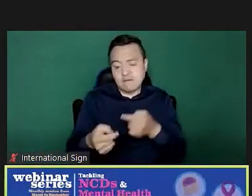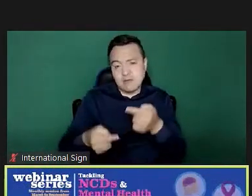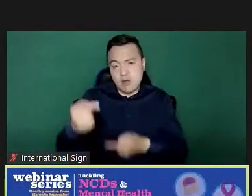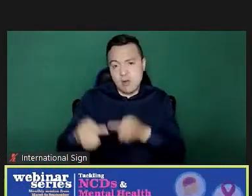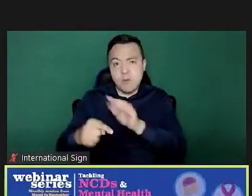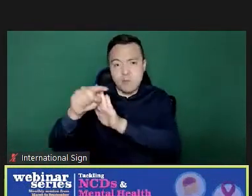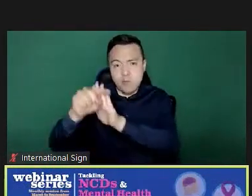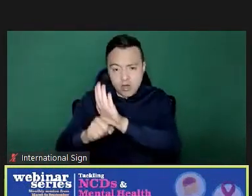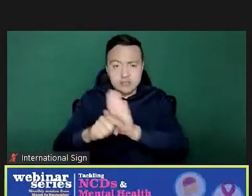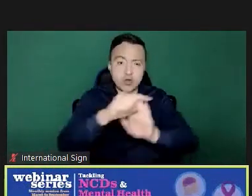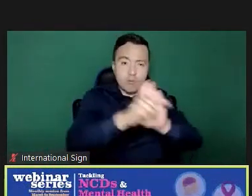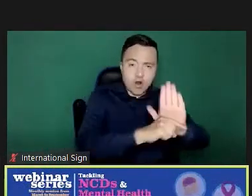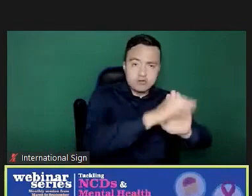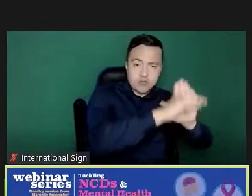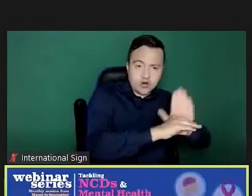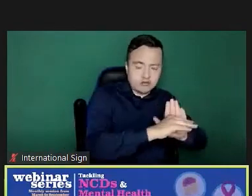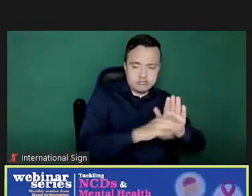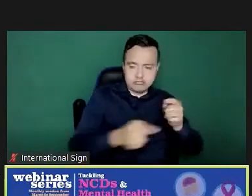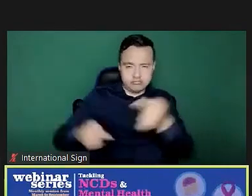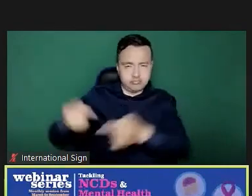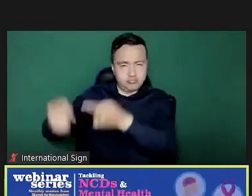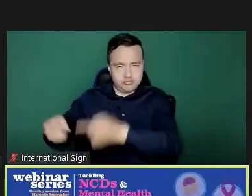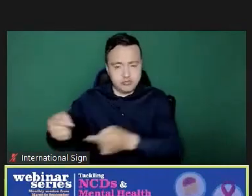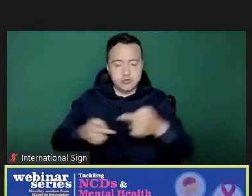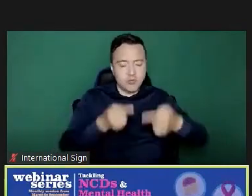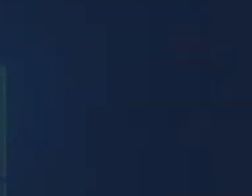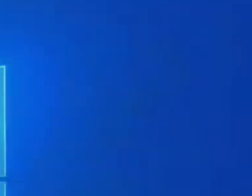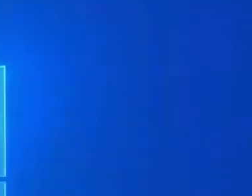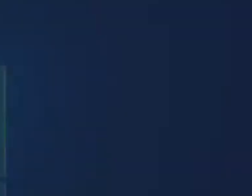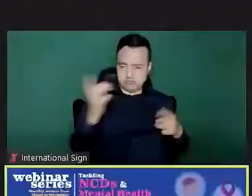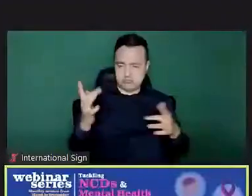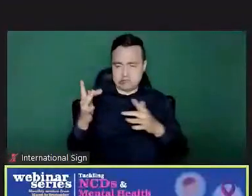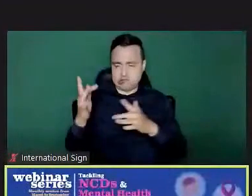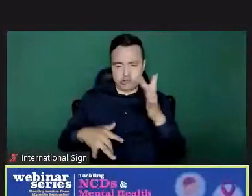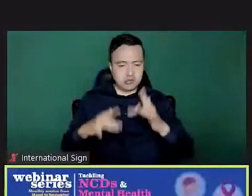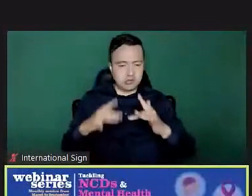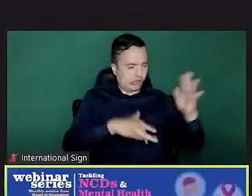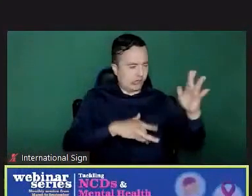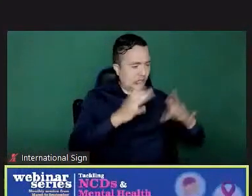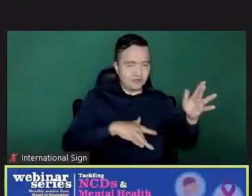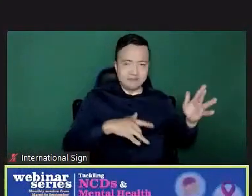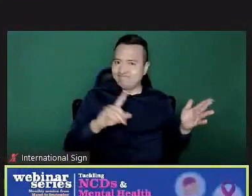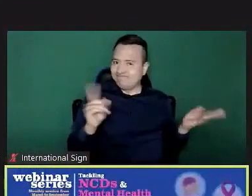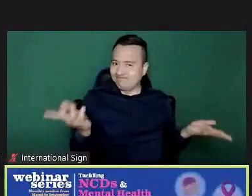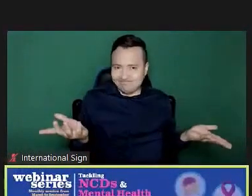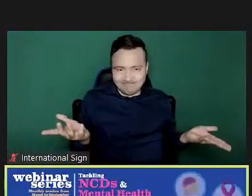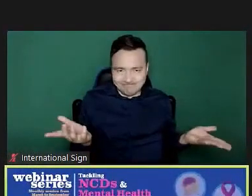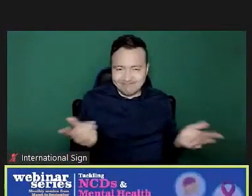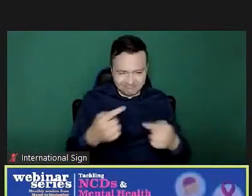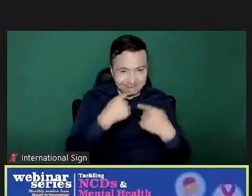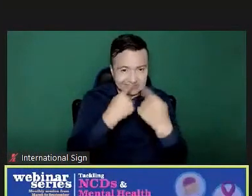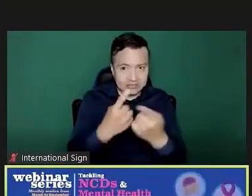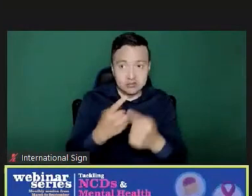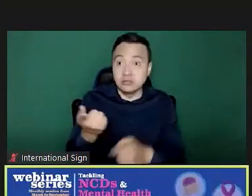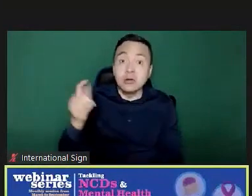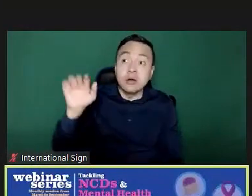hay incoherencias de políticas. Lo que quiero decir con esto es que quizá uno puede encontrar un país en el que